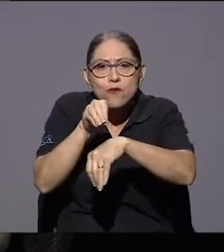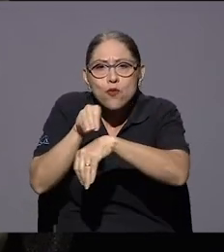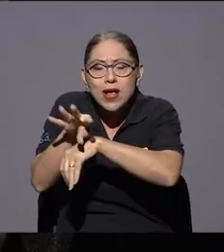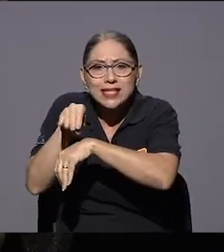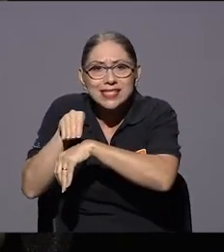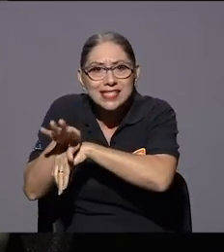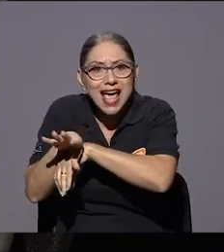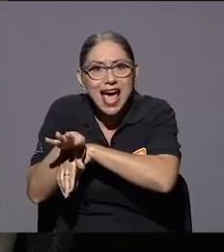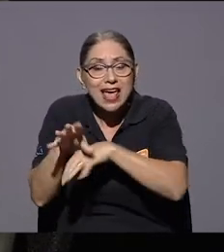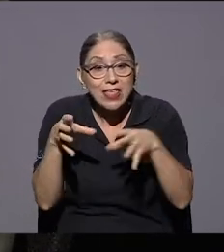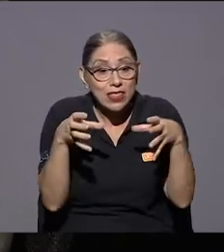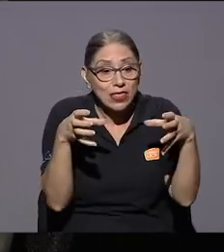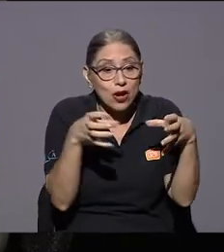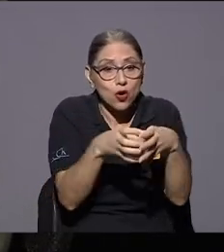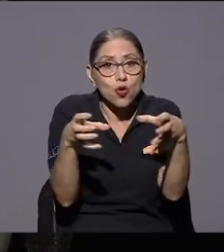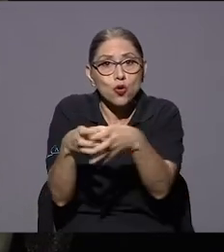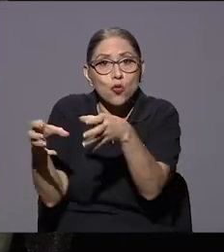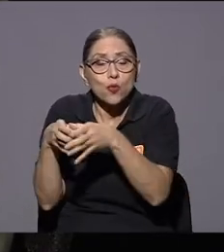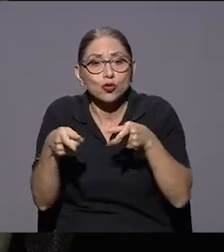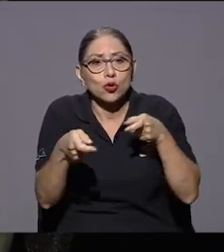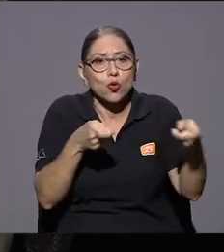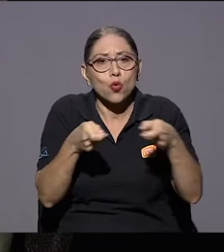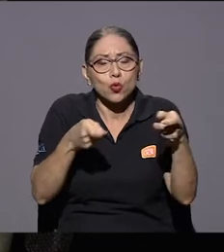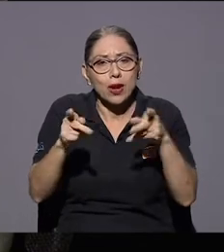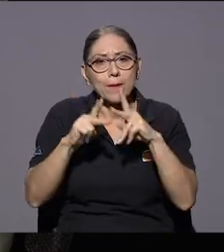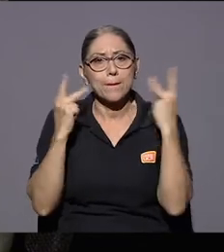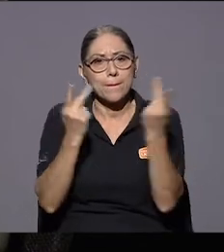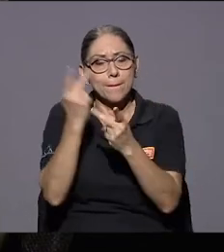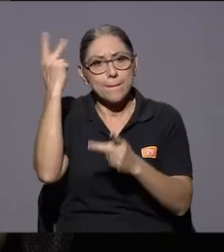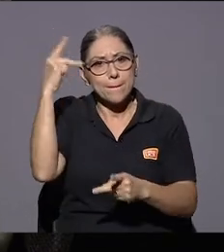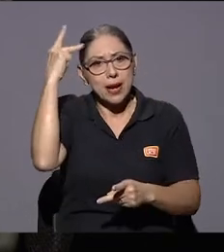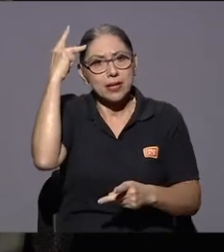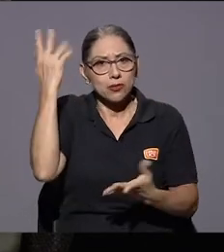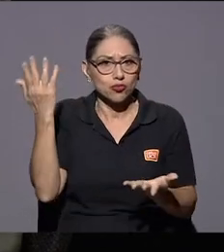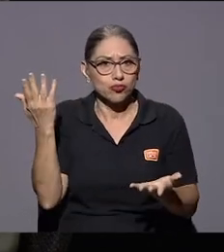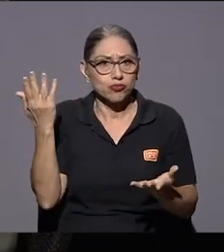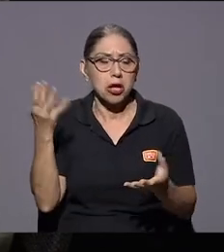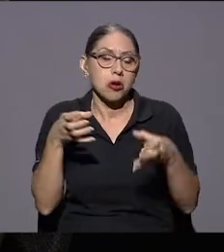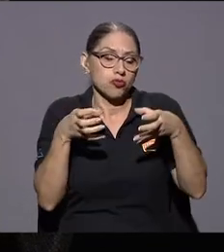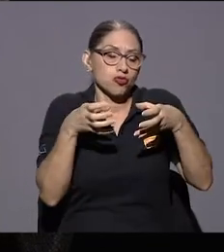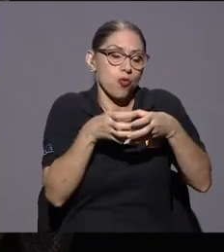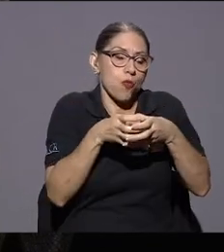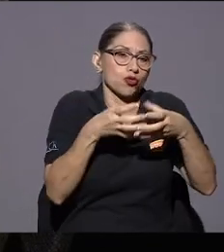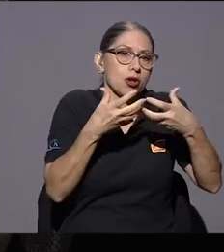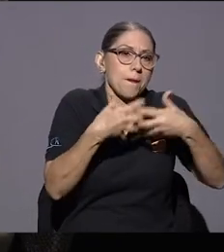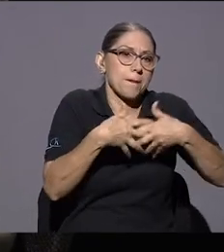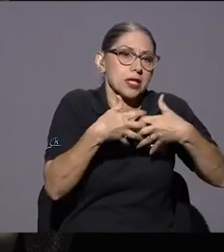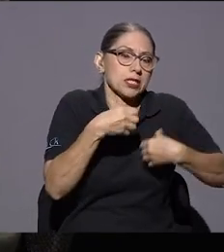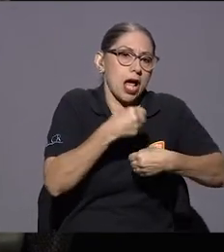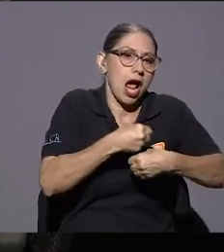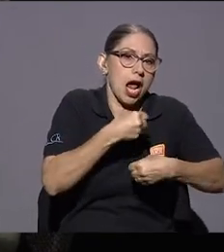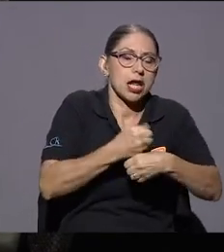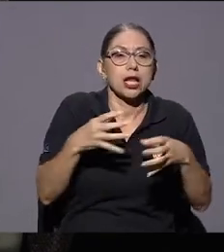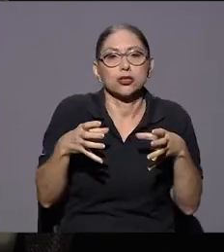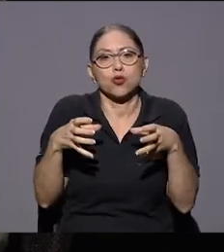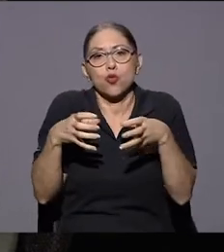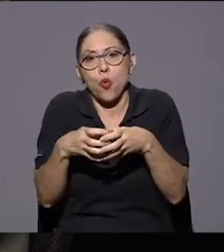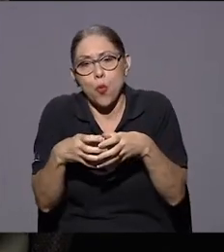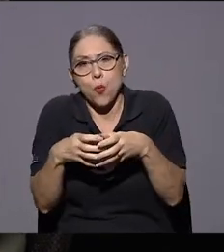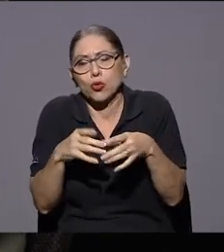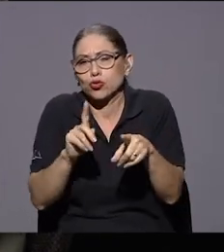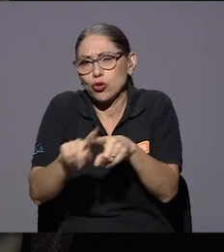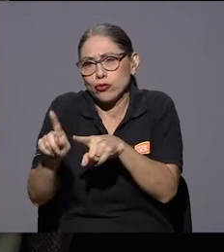los grupos que controlan los partidos políticos, sectores empresariales, sectores de muy